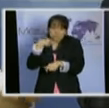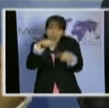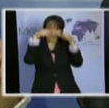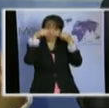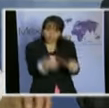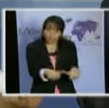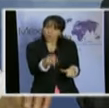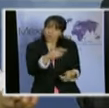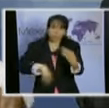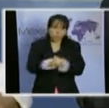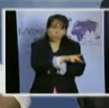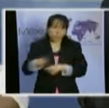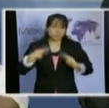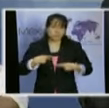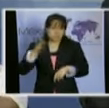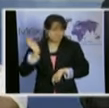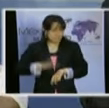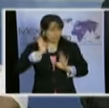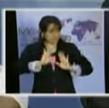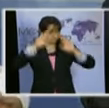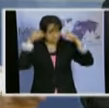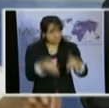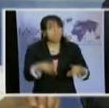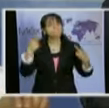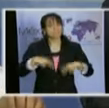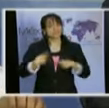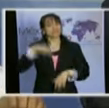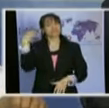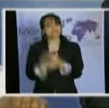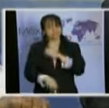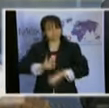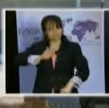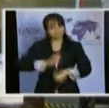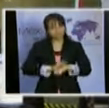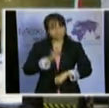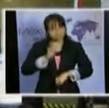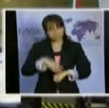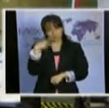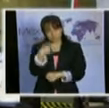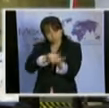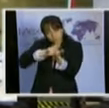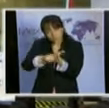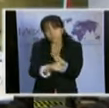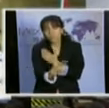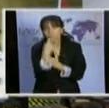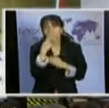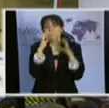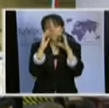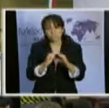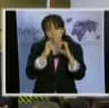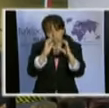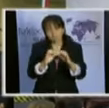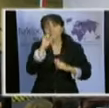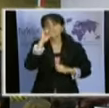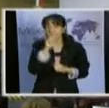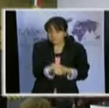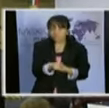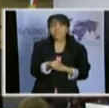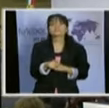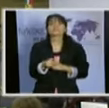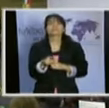mayor vulnerabilidad. Con los gobiernos locales, que cada vez jugarán un rol más importante